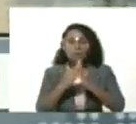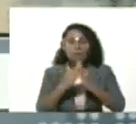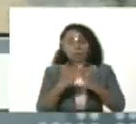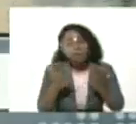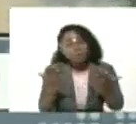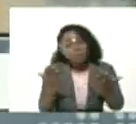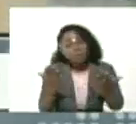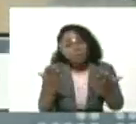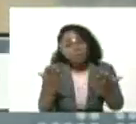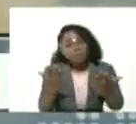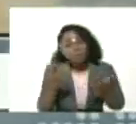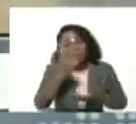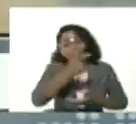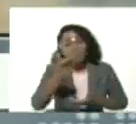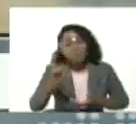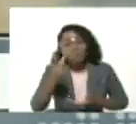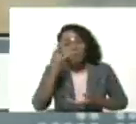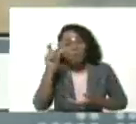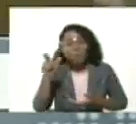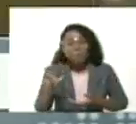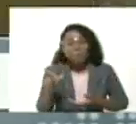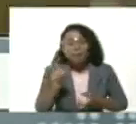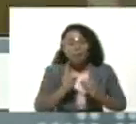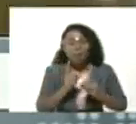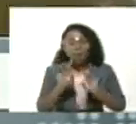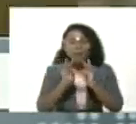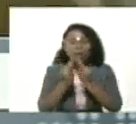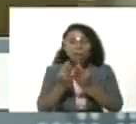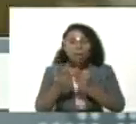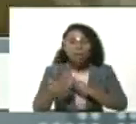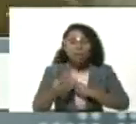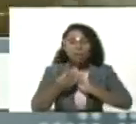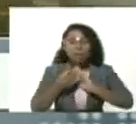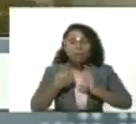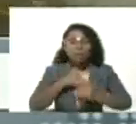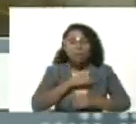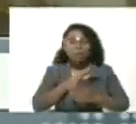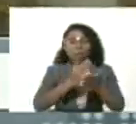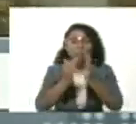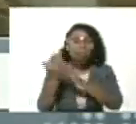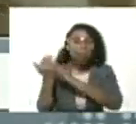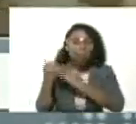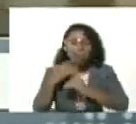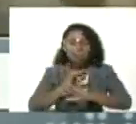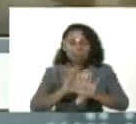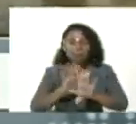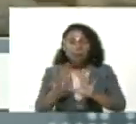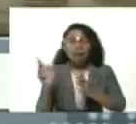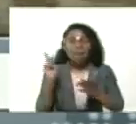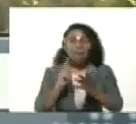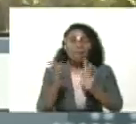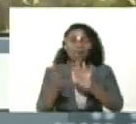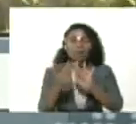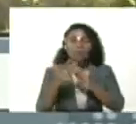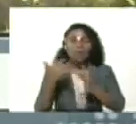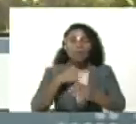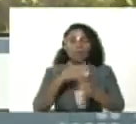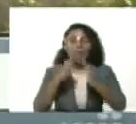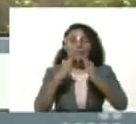embargo, ciudadano presidente, algunas familias afectadas en nuestra comunidad ya han retornado a sus hogares